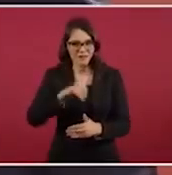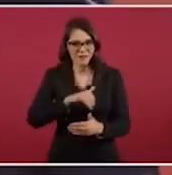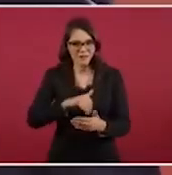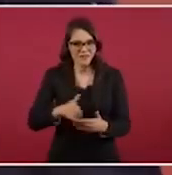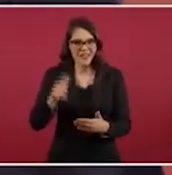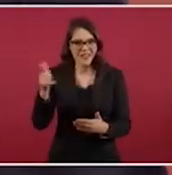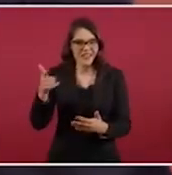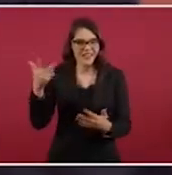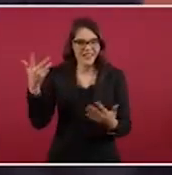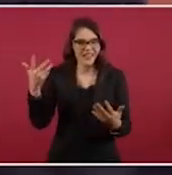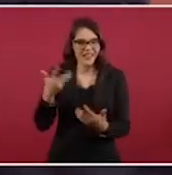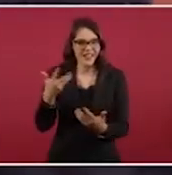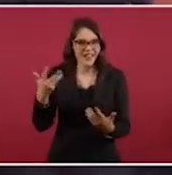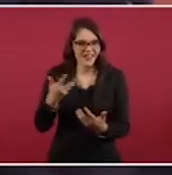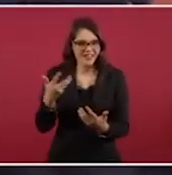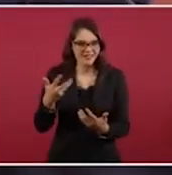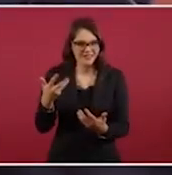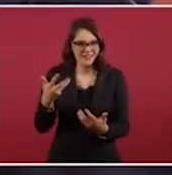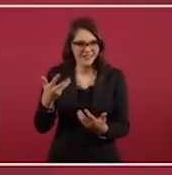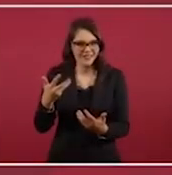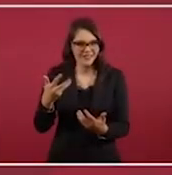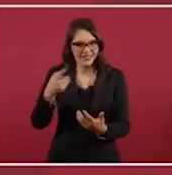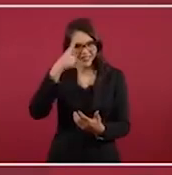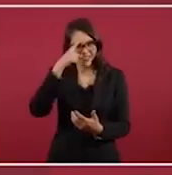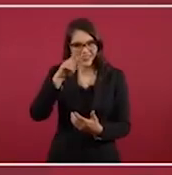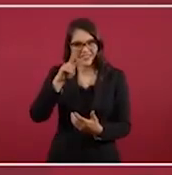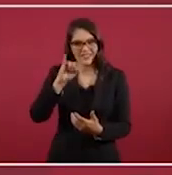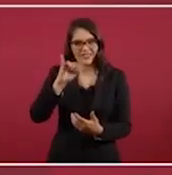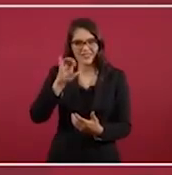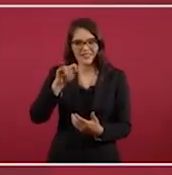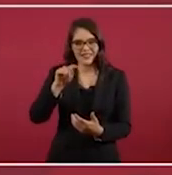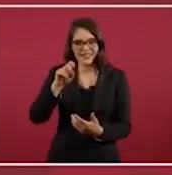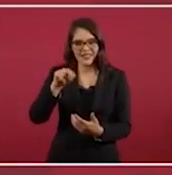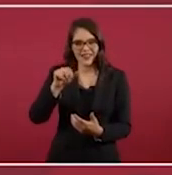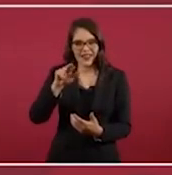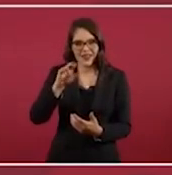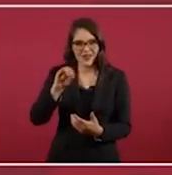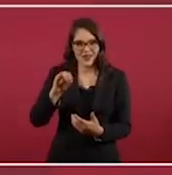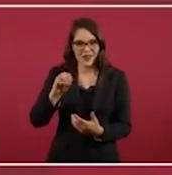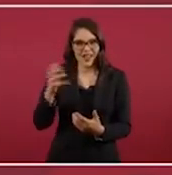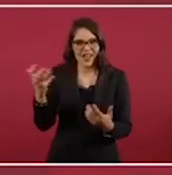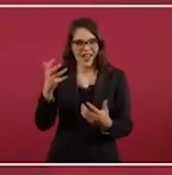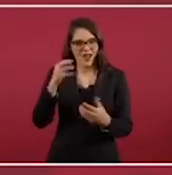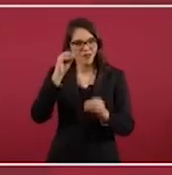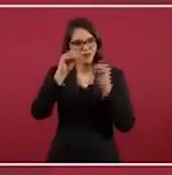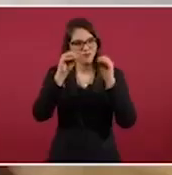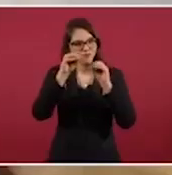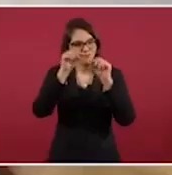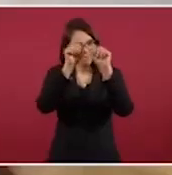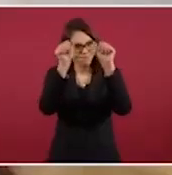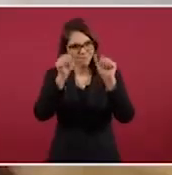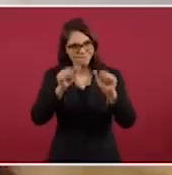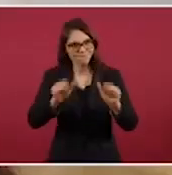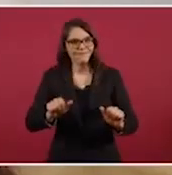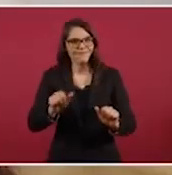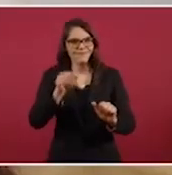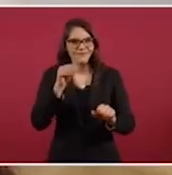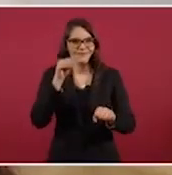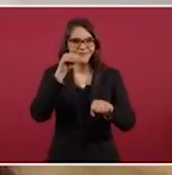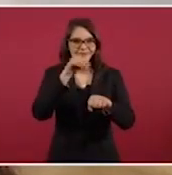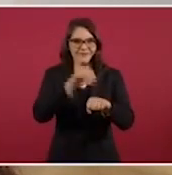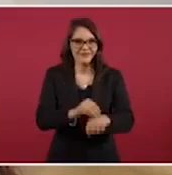que hicieron para el Bicentenario, un monumento,